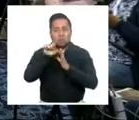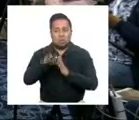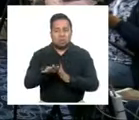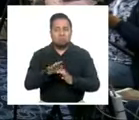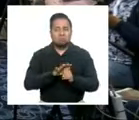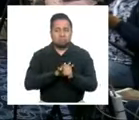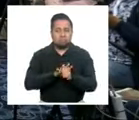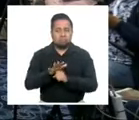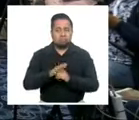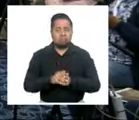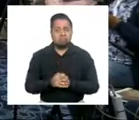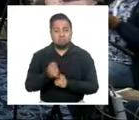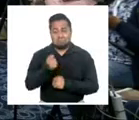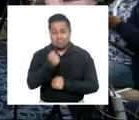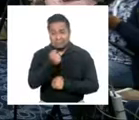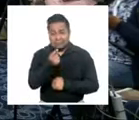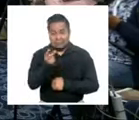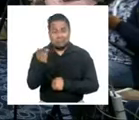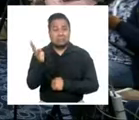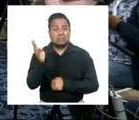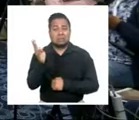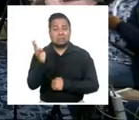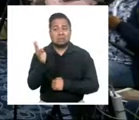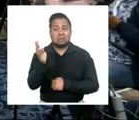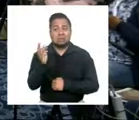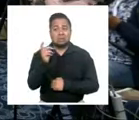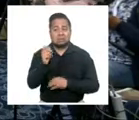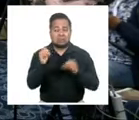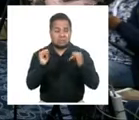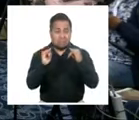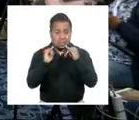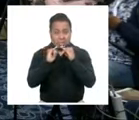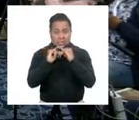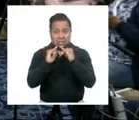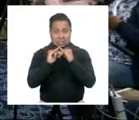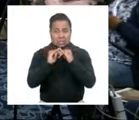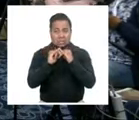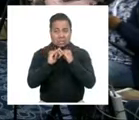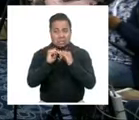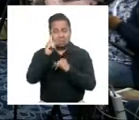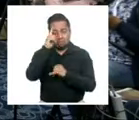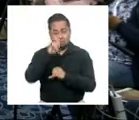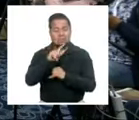que hicieron del Instituto de la